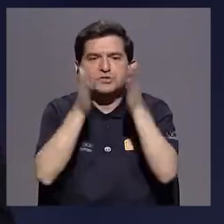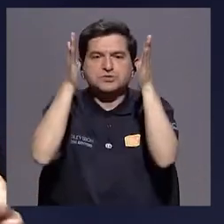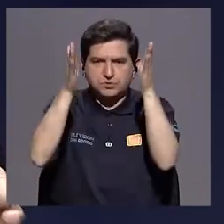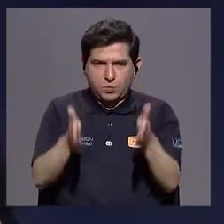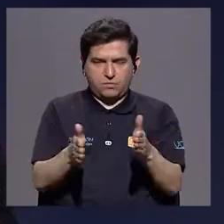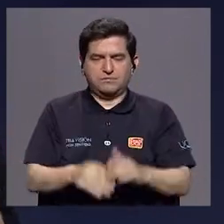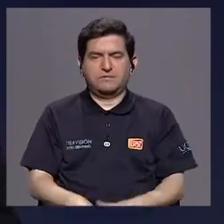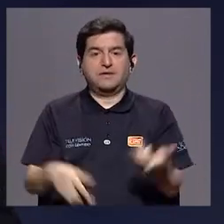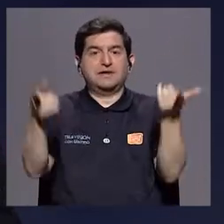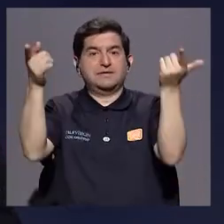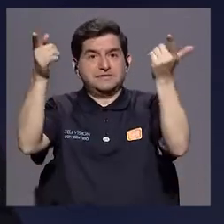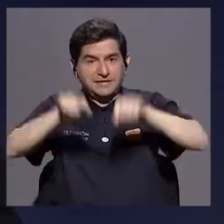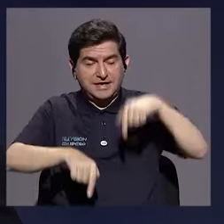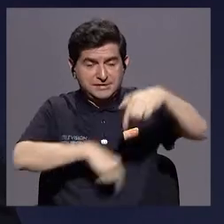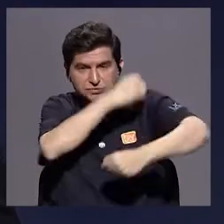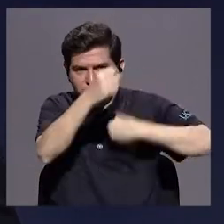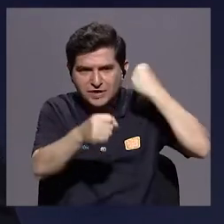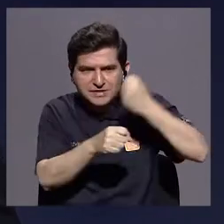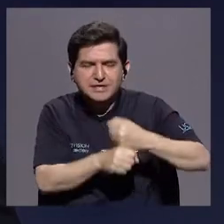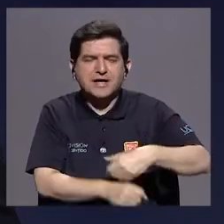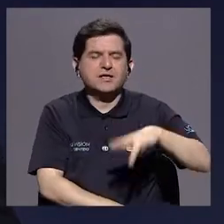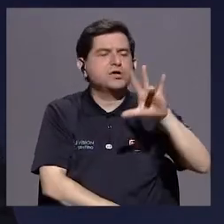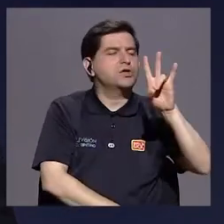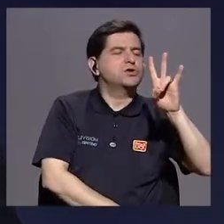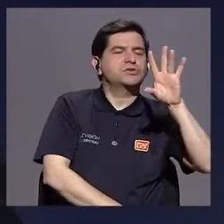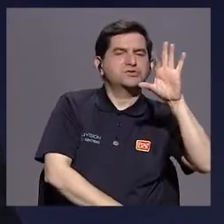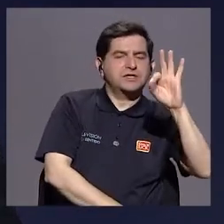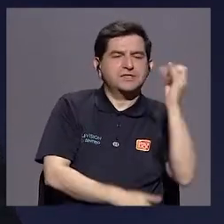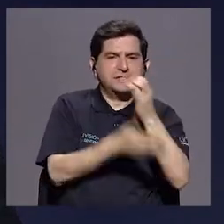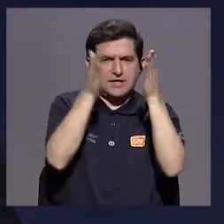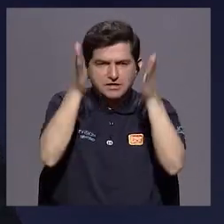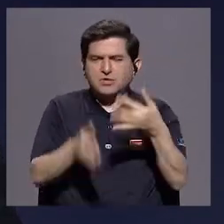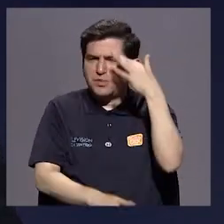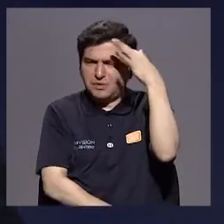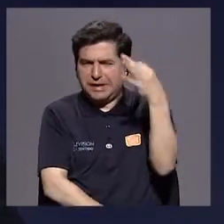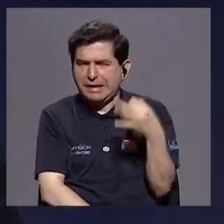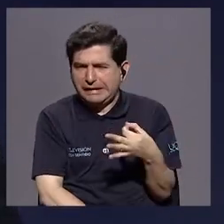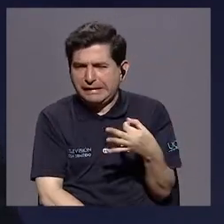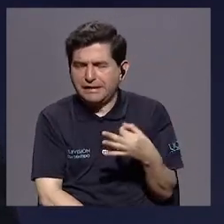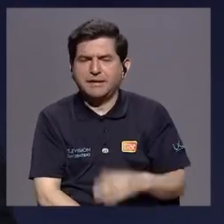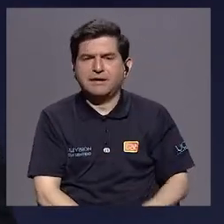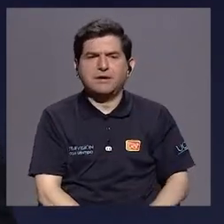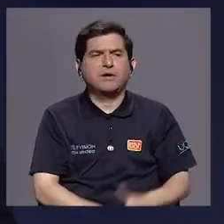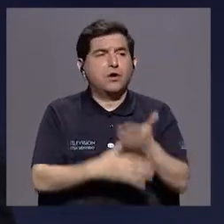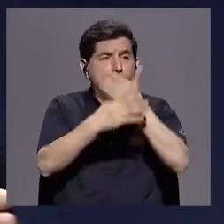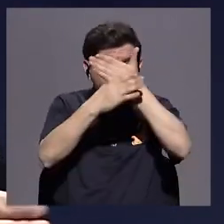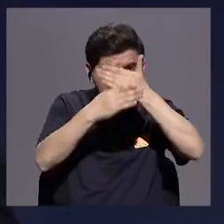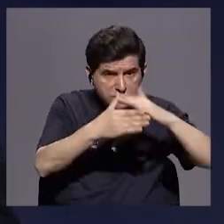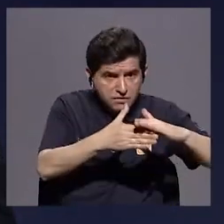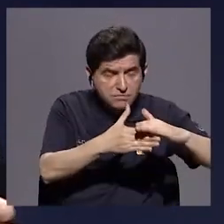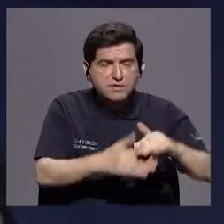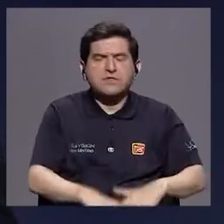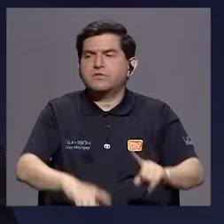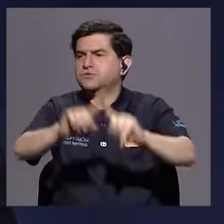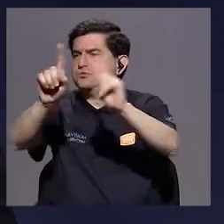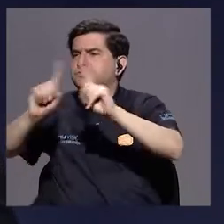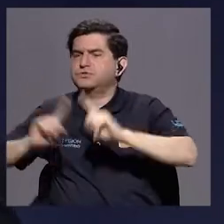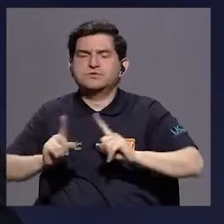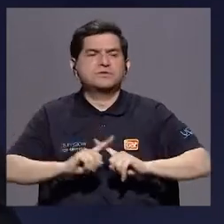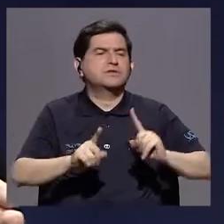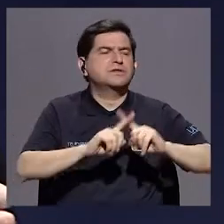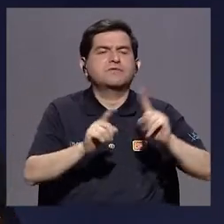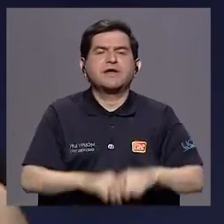hace que son en este año son 79 artistas y manga me equivoco se divide en esos artistas con diferentes